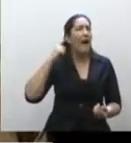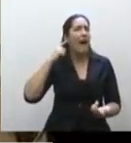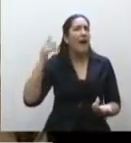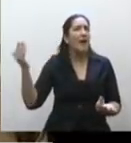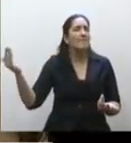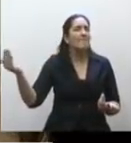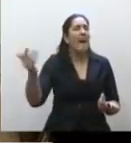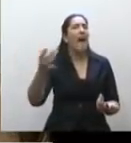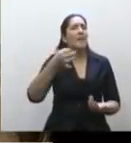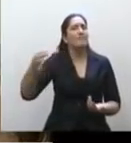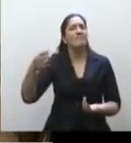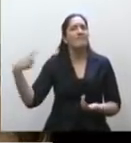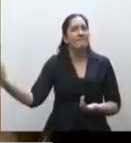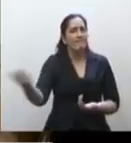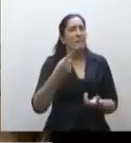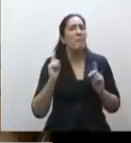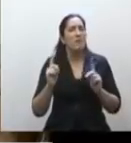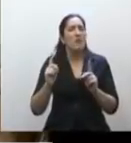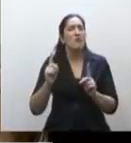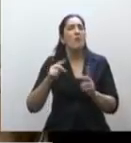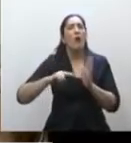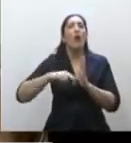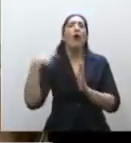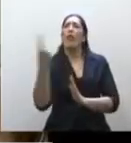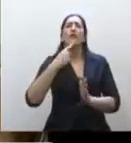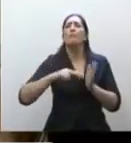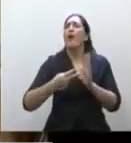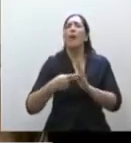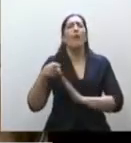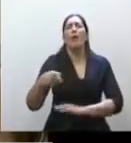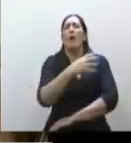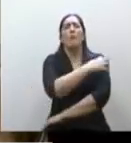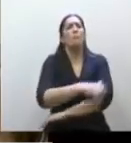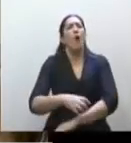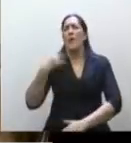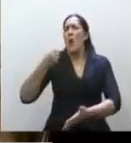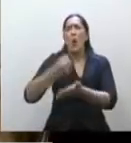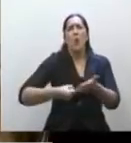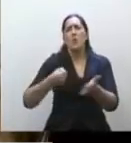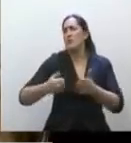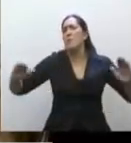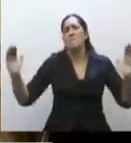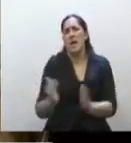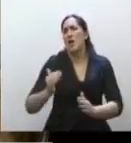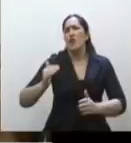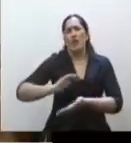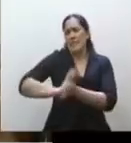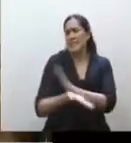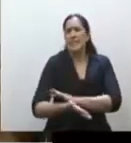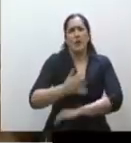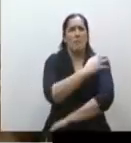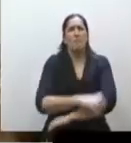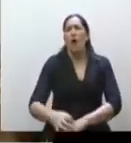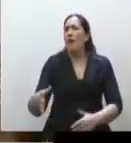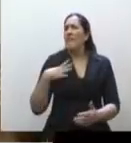como que el verdadero problema es la pobreza y que tendríamos que luchar contra la pobreza, contra la falta